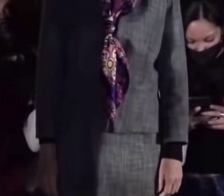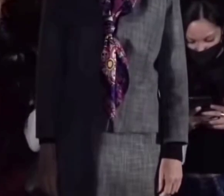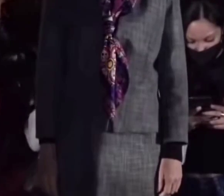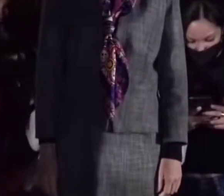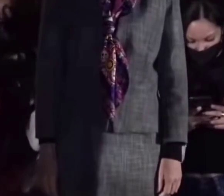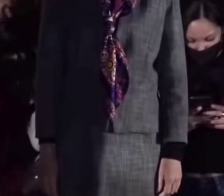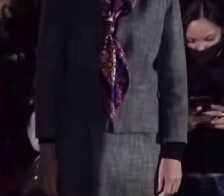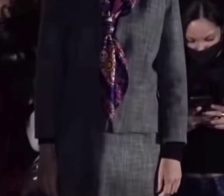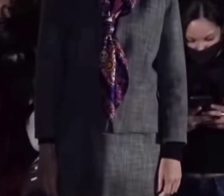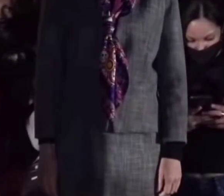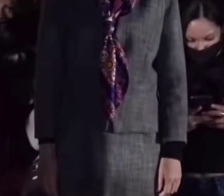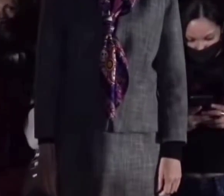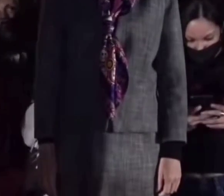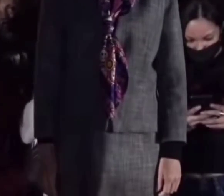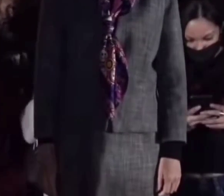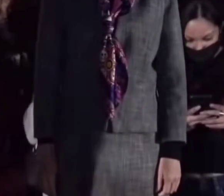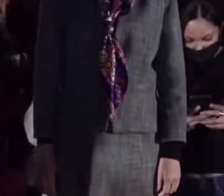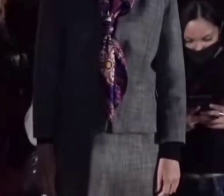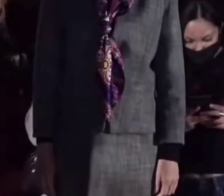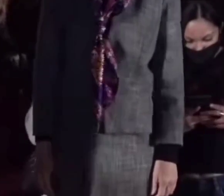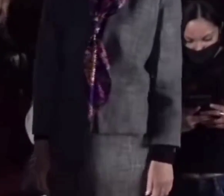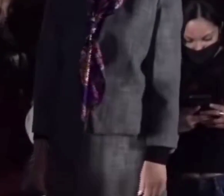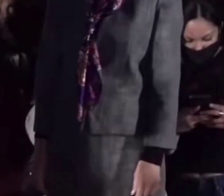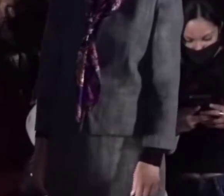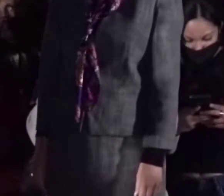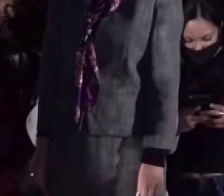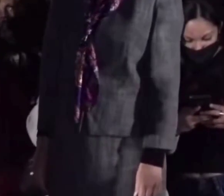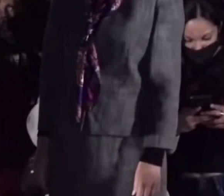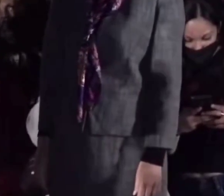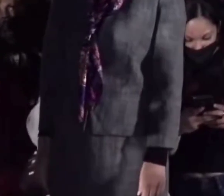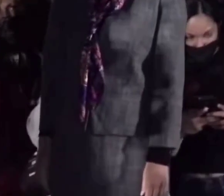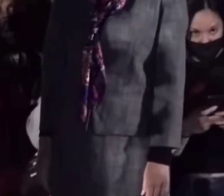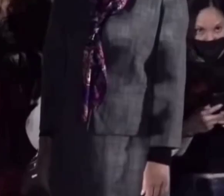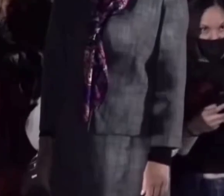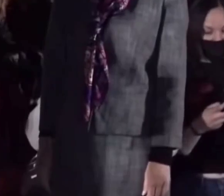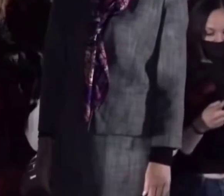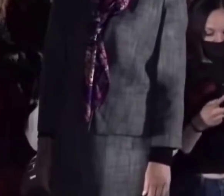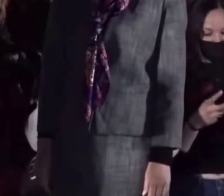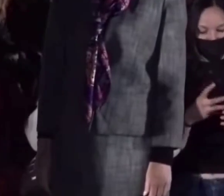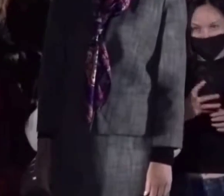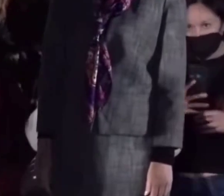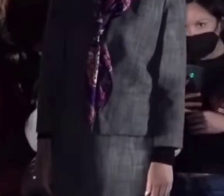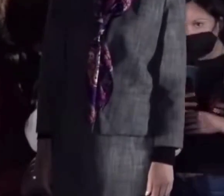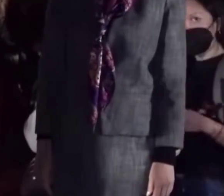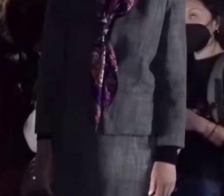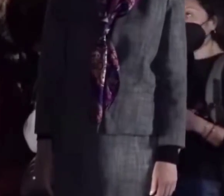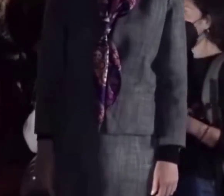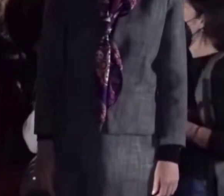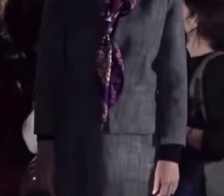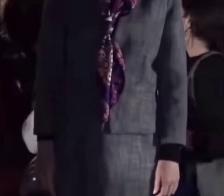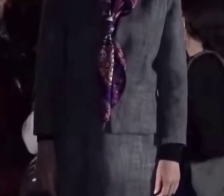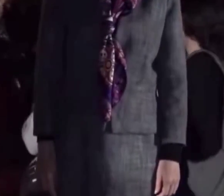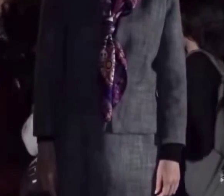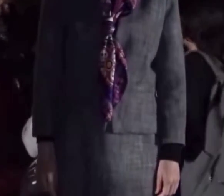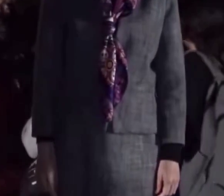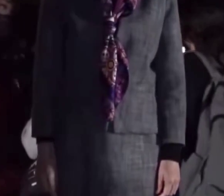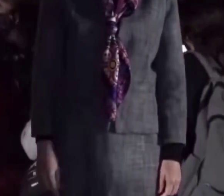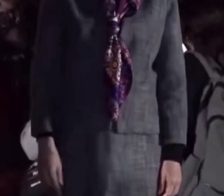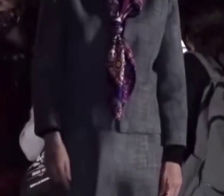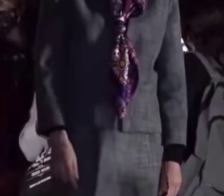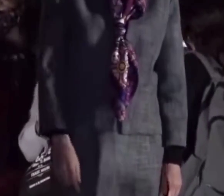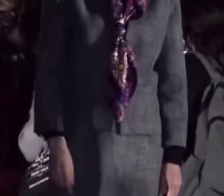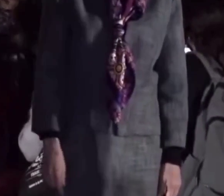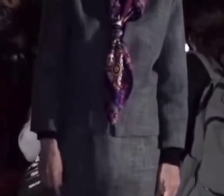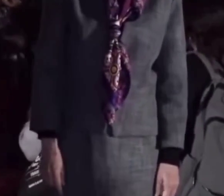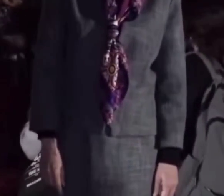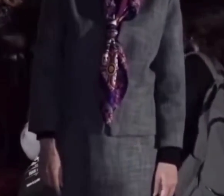caso son las flores de Nochebuena, que es Cuetlazóchitl. Una flor que partió de